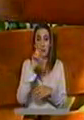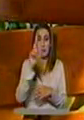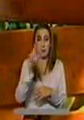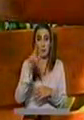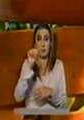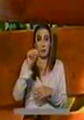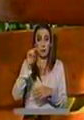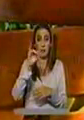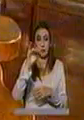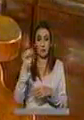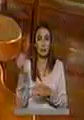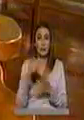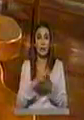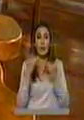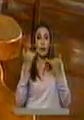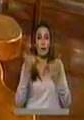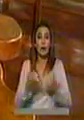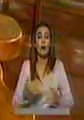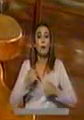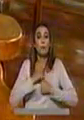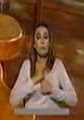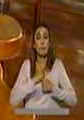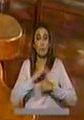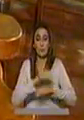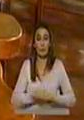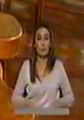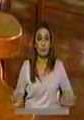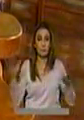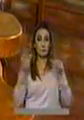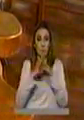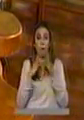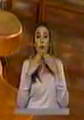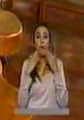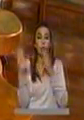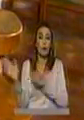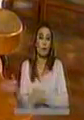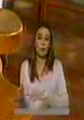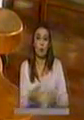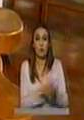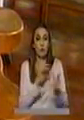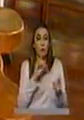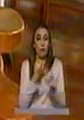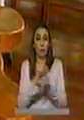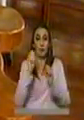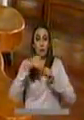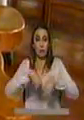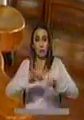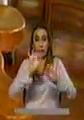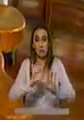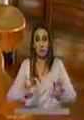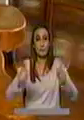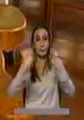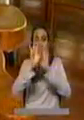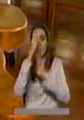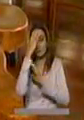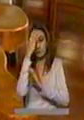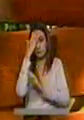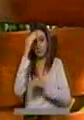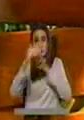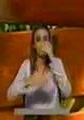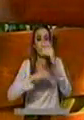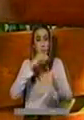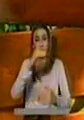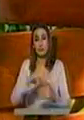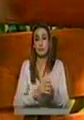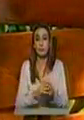Amazonía, en las propias Islas Galápagos. ¿Cómo estimular esa promoción interna teniendo en cuenta también que es un reto